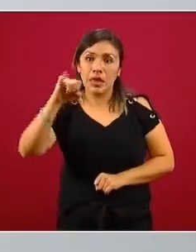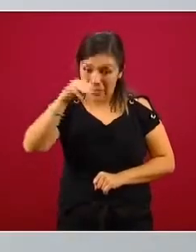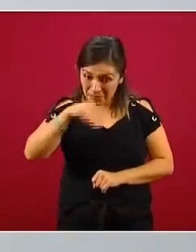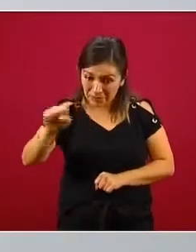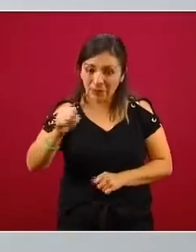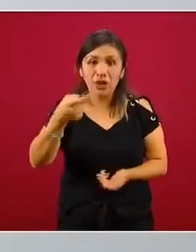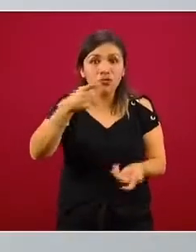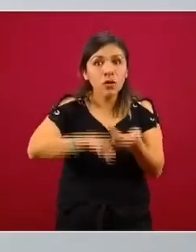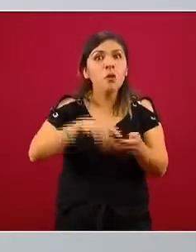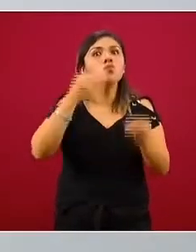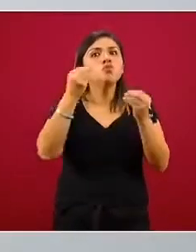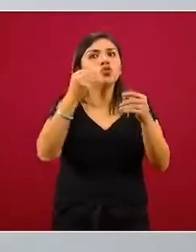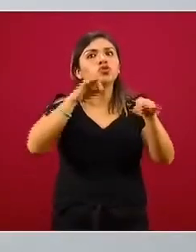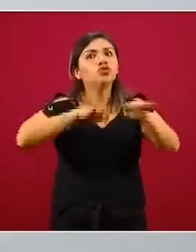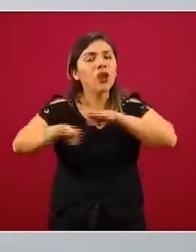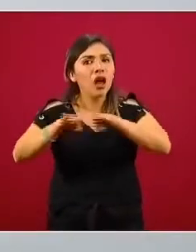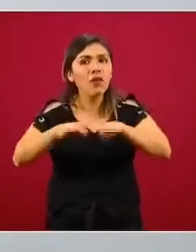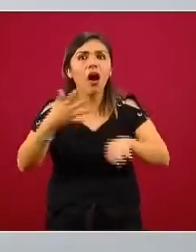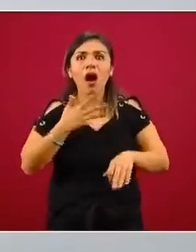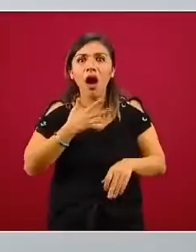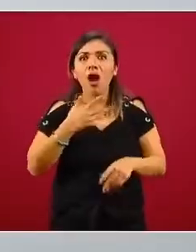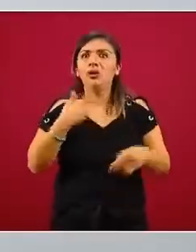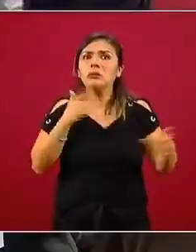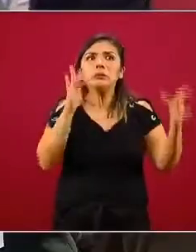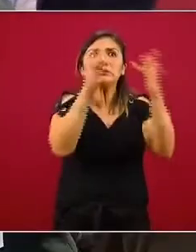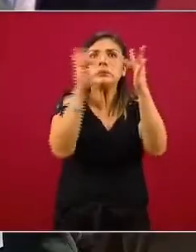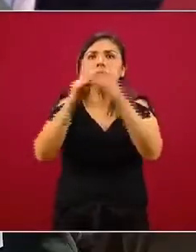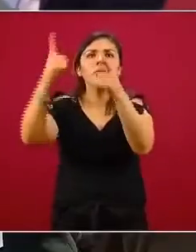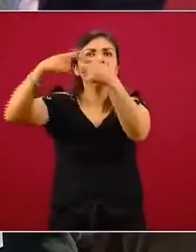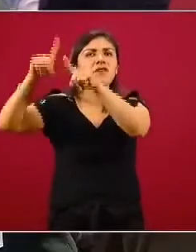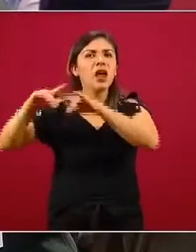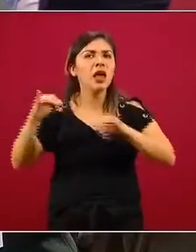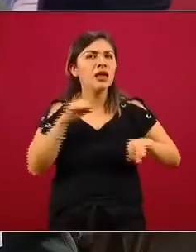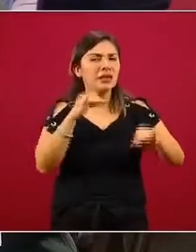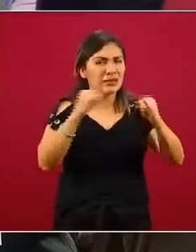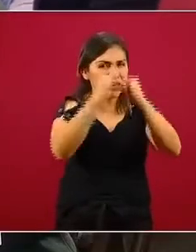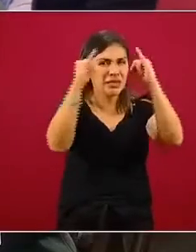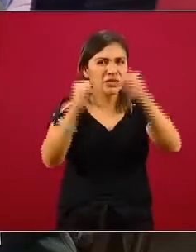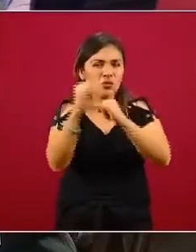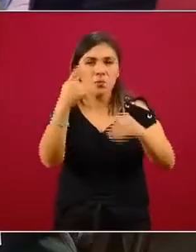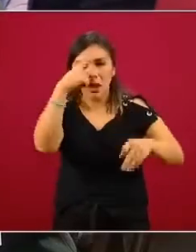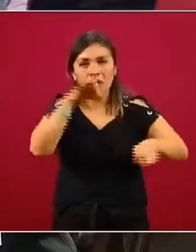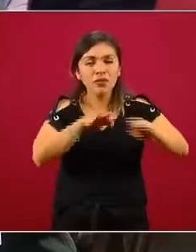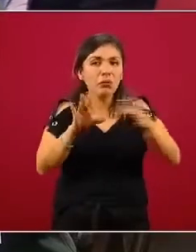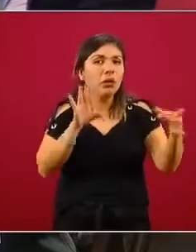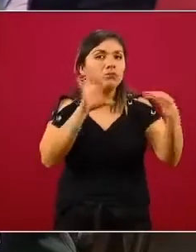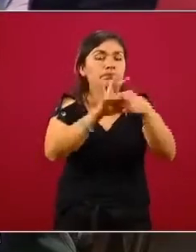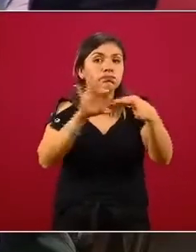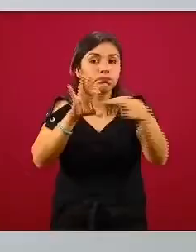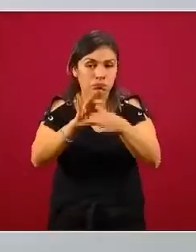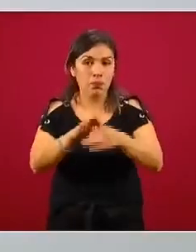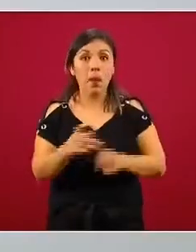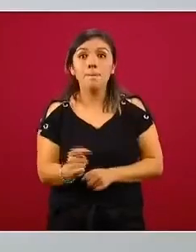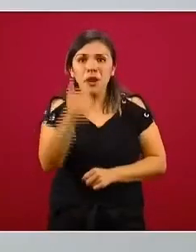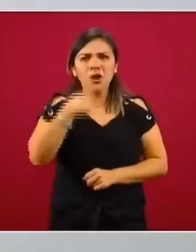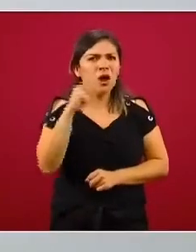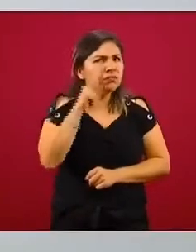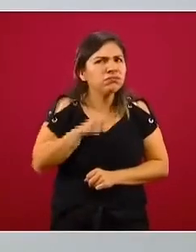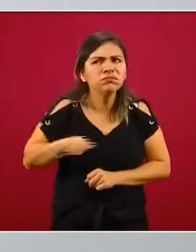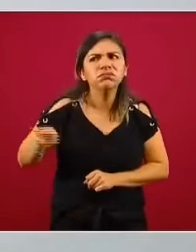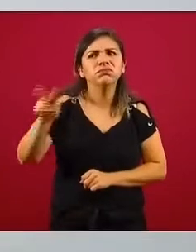institución, hay muchos trabajos colaborativos que hemos hecho con las demás instituciones. Lo comentaba yo, cuando empezamos a